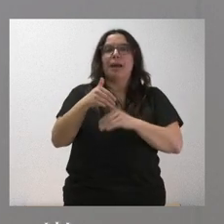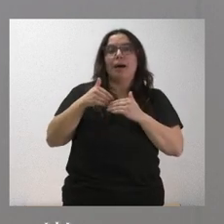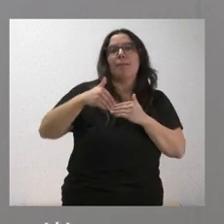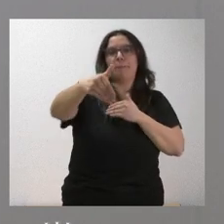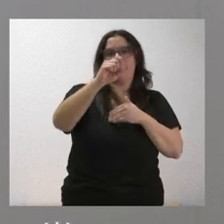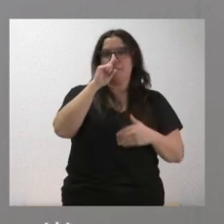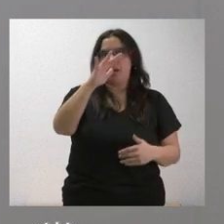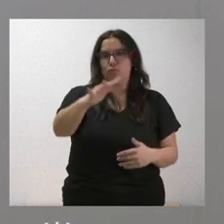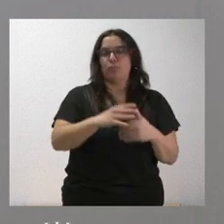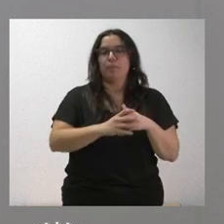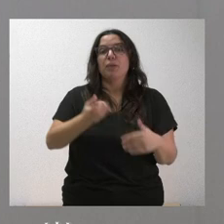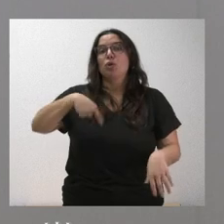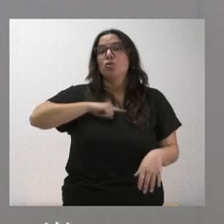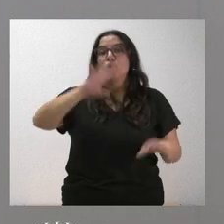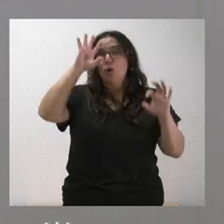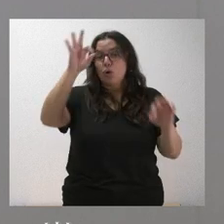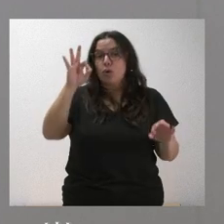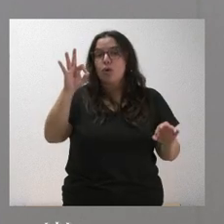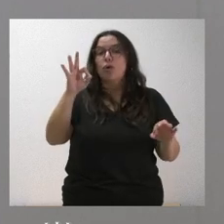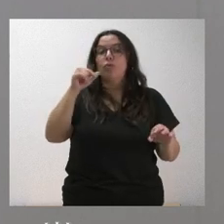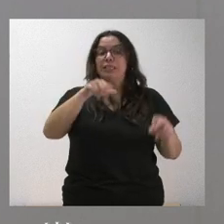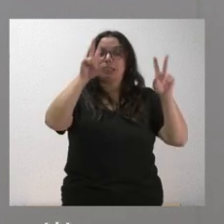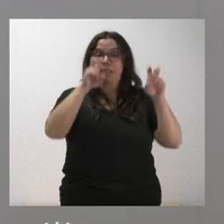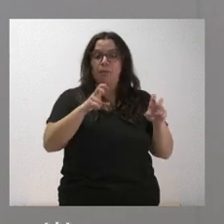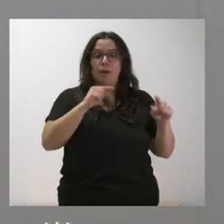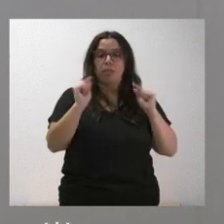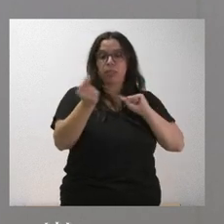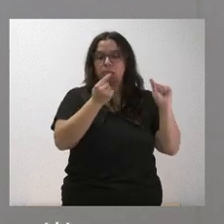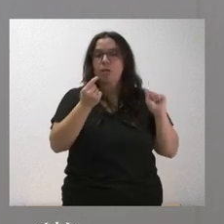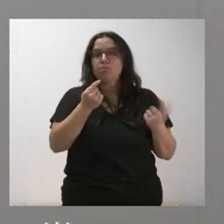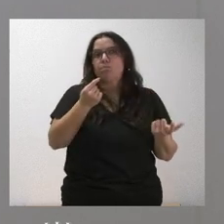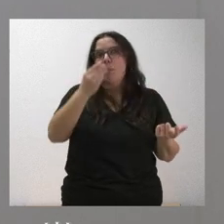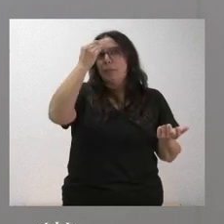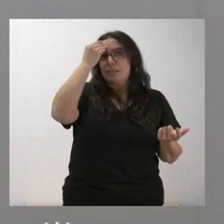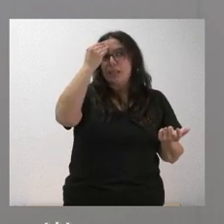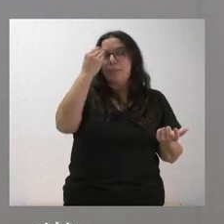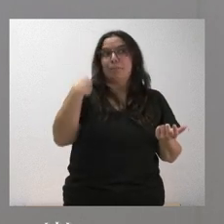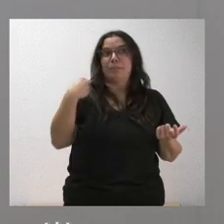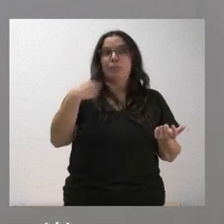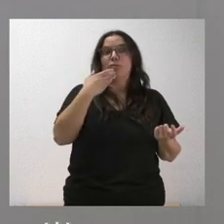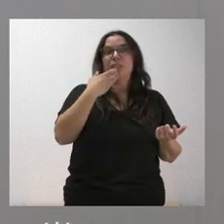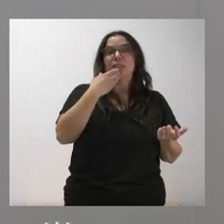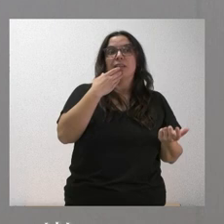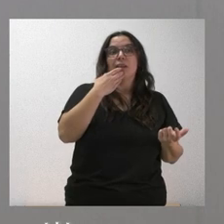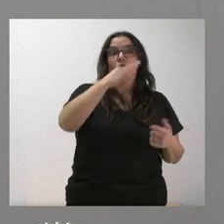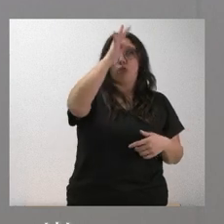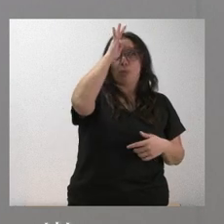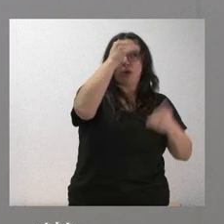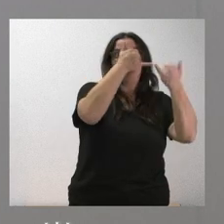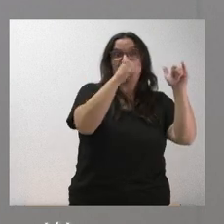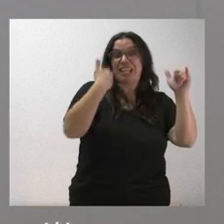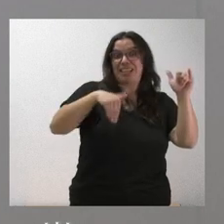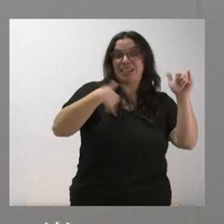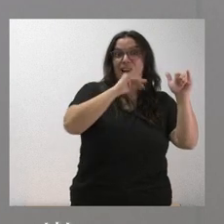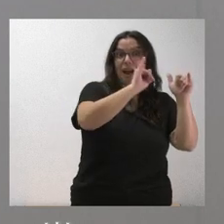eh nosotros lógicamente cuando abordamos esta cuestión pues veíamos esta posibilidad de que siendo fiesta el 23 de abril de hecho porque era domingo